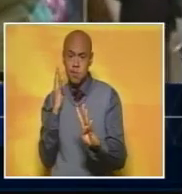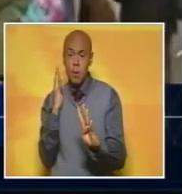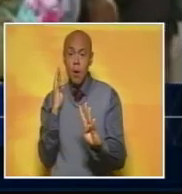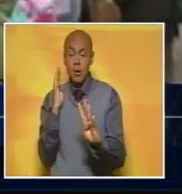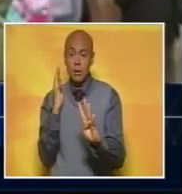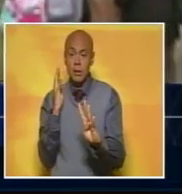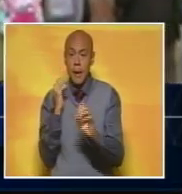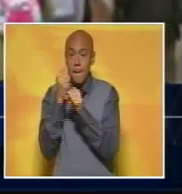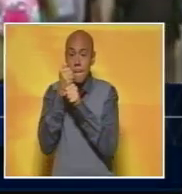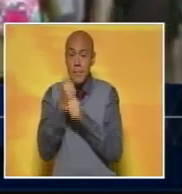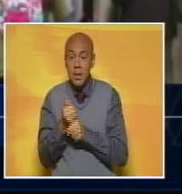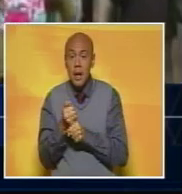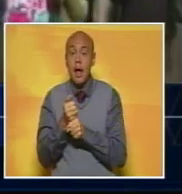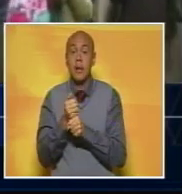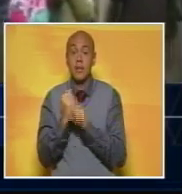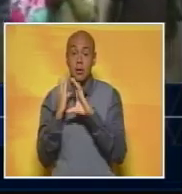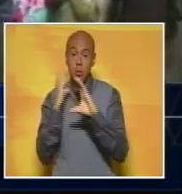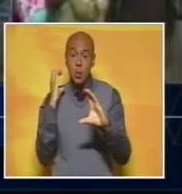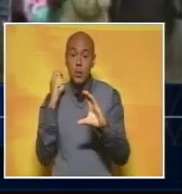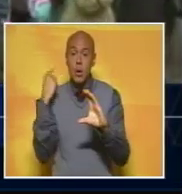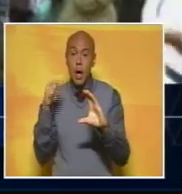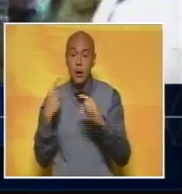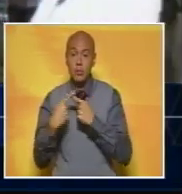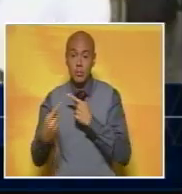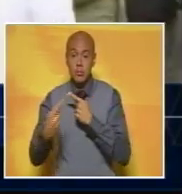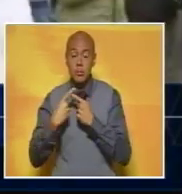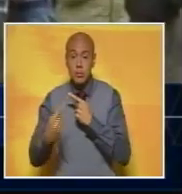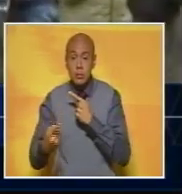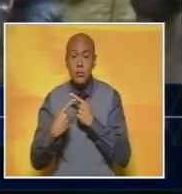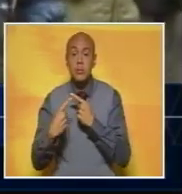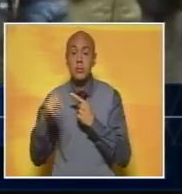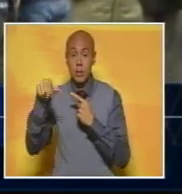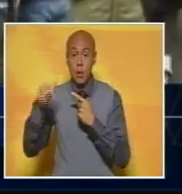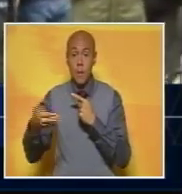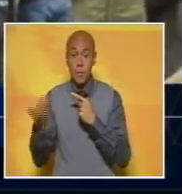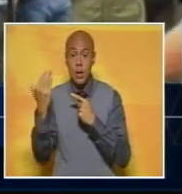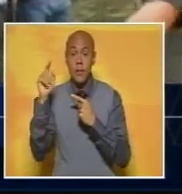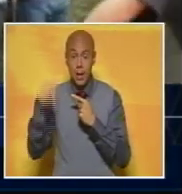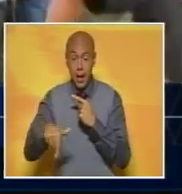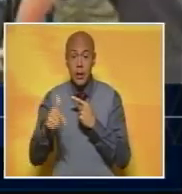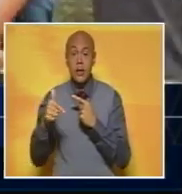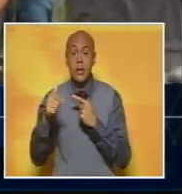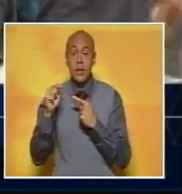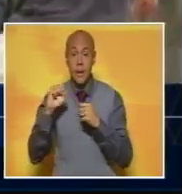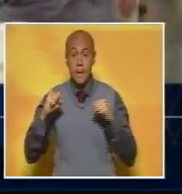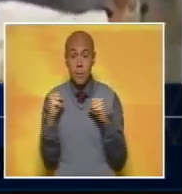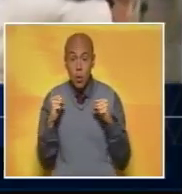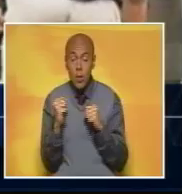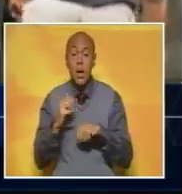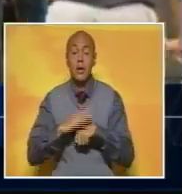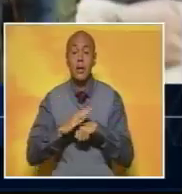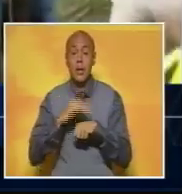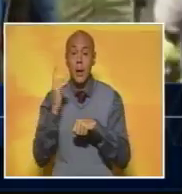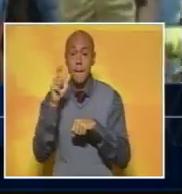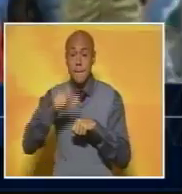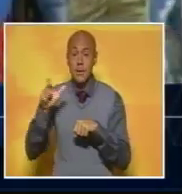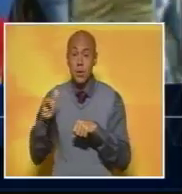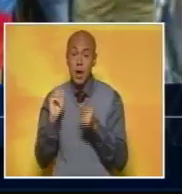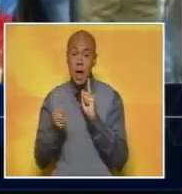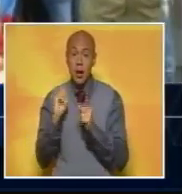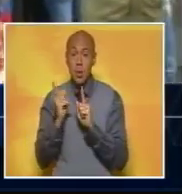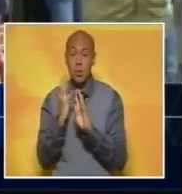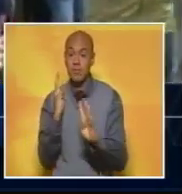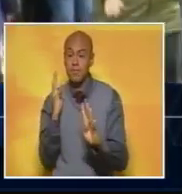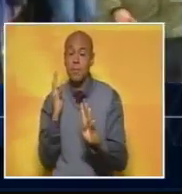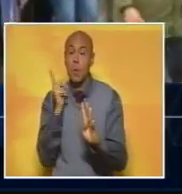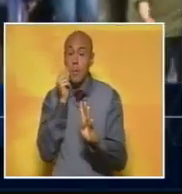los portales de Transmilenio, el sistema de transporte prioritario acá en la capital colombiana. Muchas personas que no han podido ingresar,